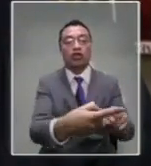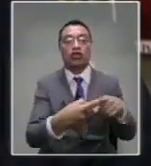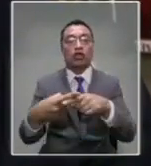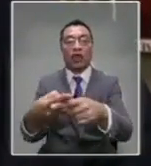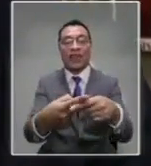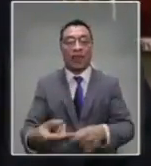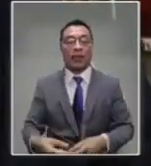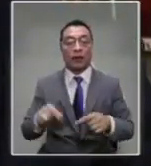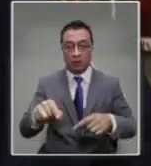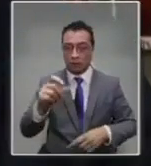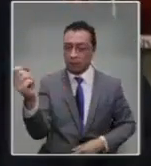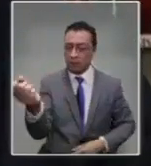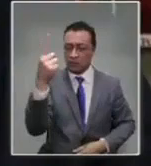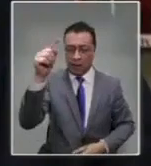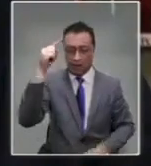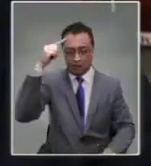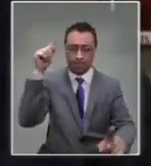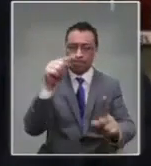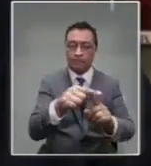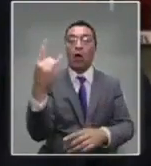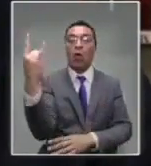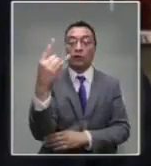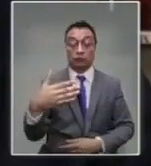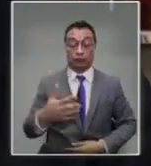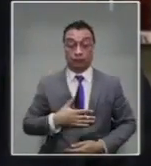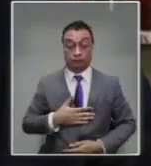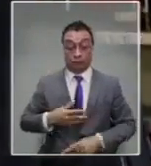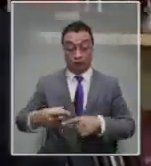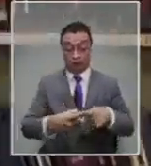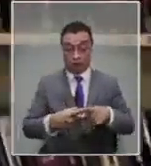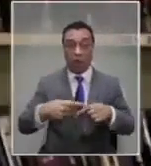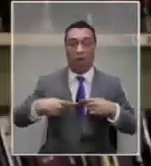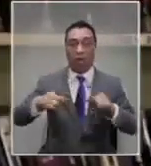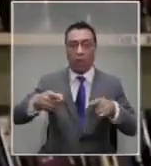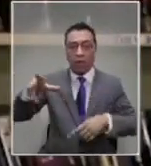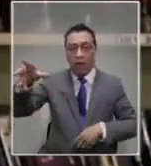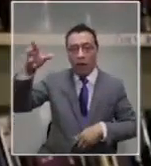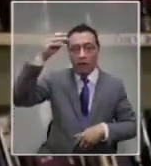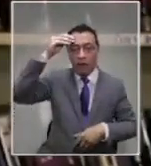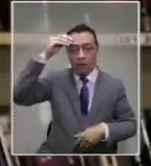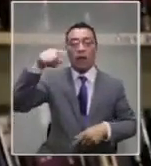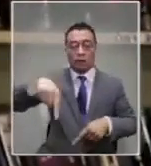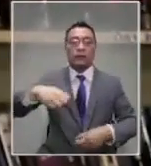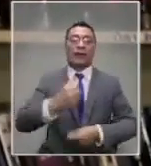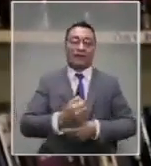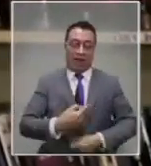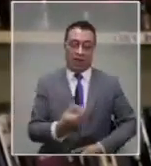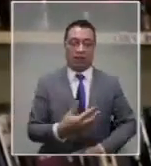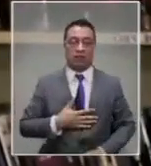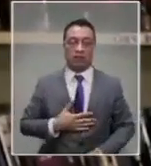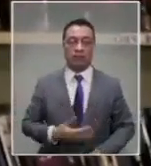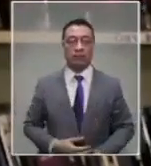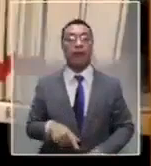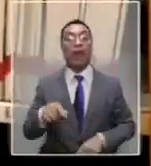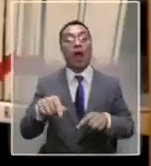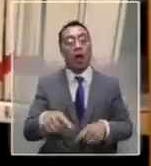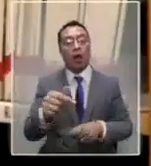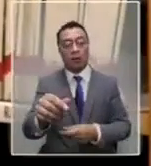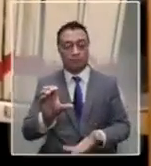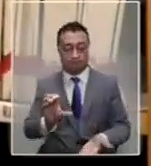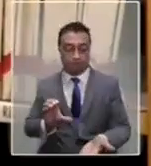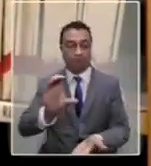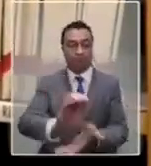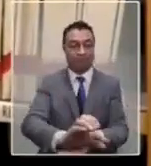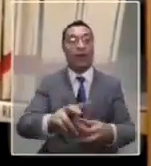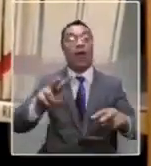es el principal quehacer de una universidad. Y yo creo que nosotros como sociedad así lo entendemos. Y en eso nosotros estamos trabajando. Ahora, la